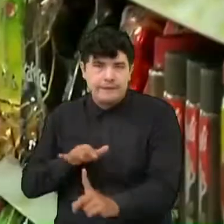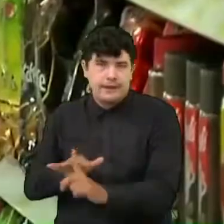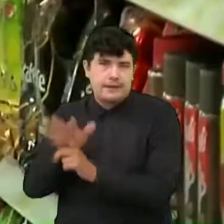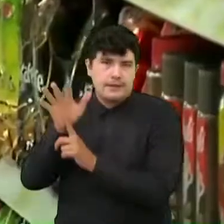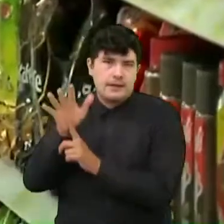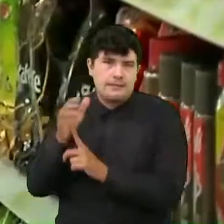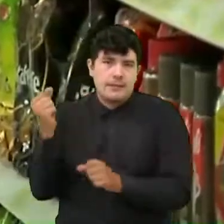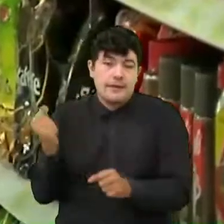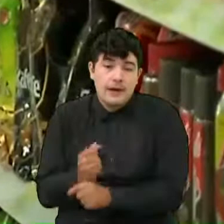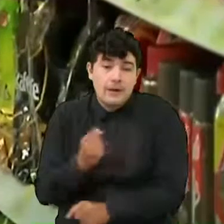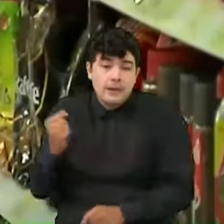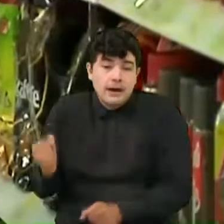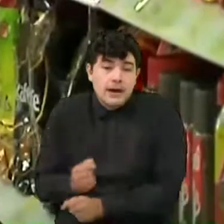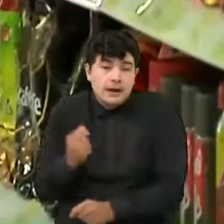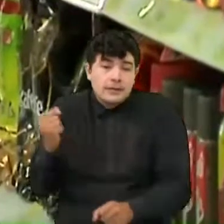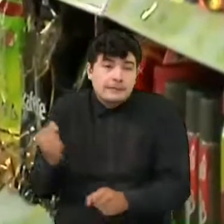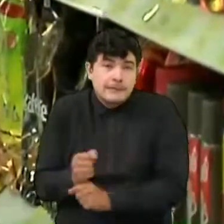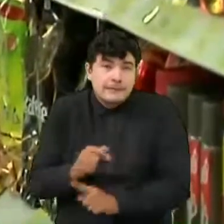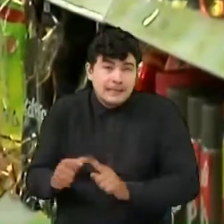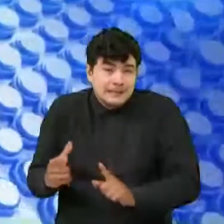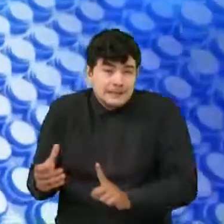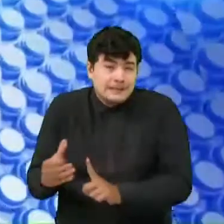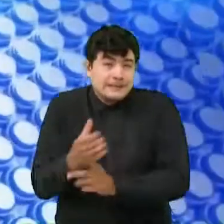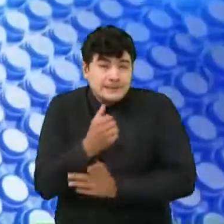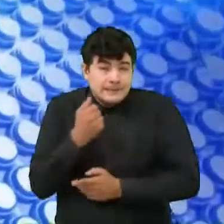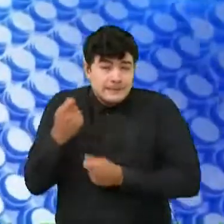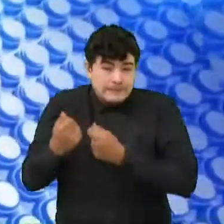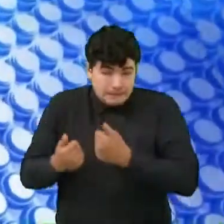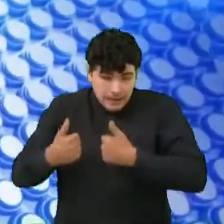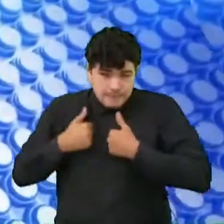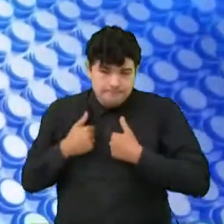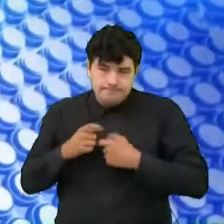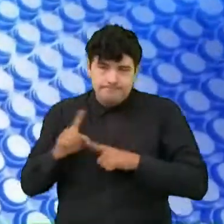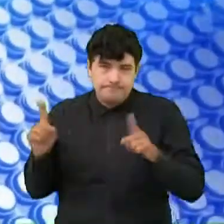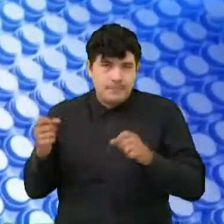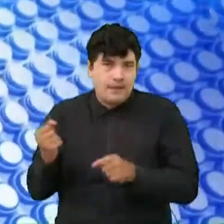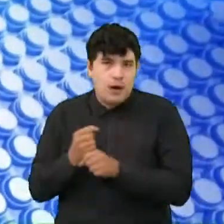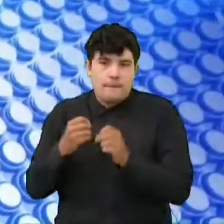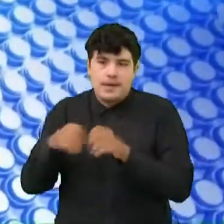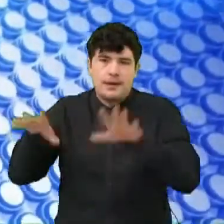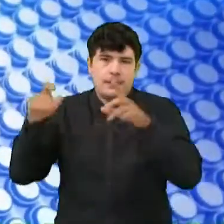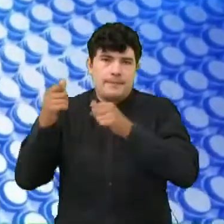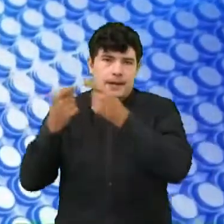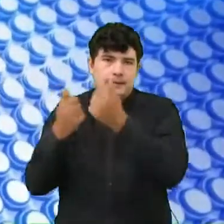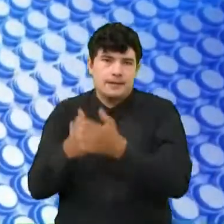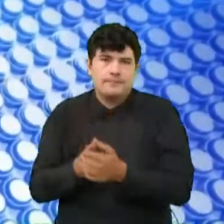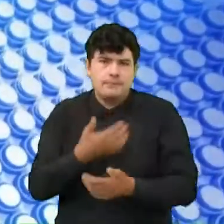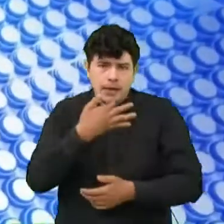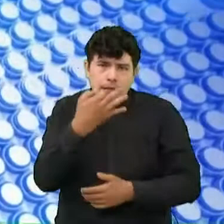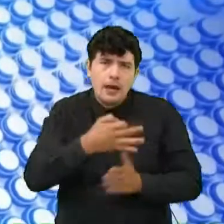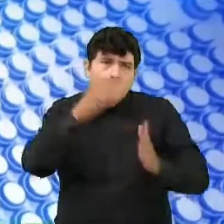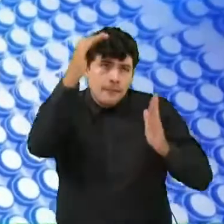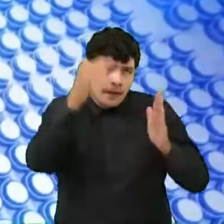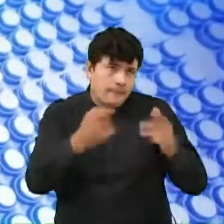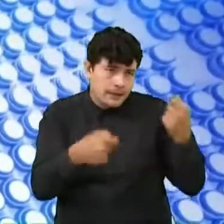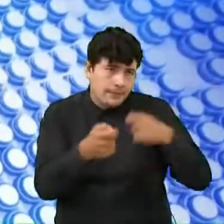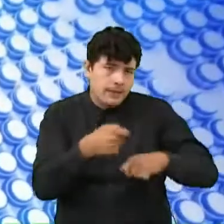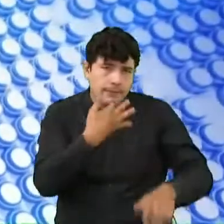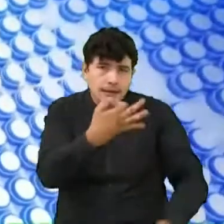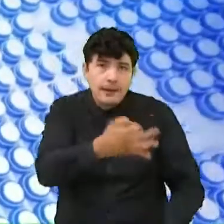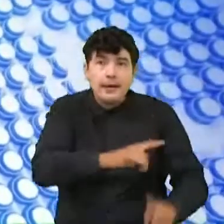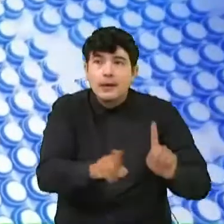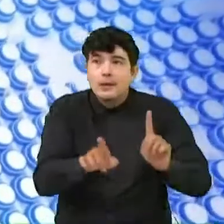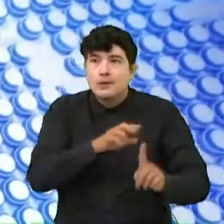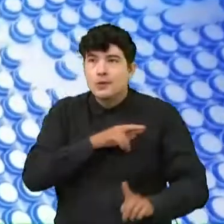pérdida para cumplir con las obligaciones y préstamos las ventas se bajaron considerablemente sí es cierto pero pues de una u otra manera